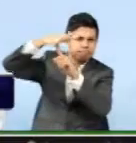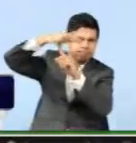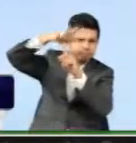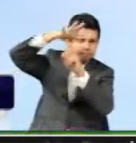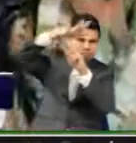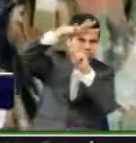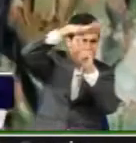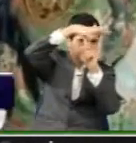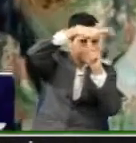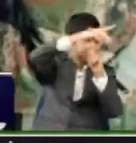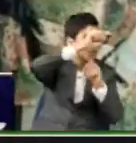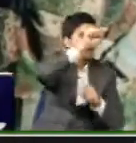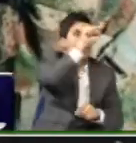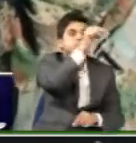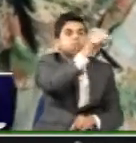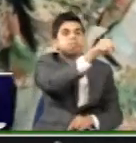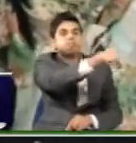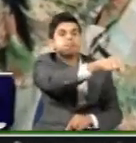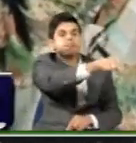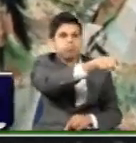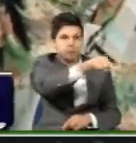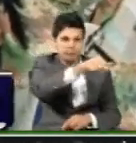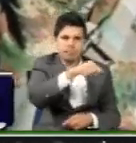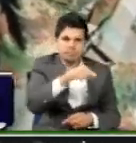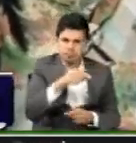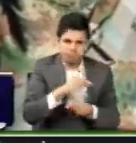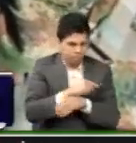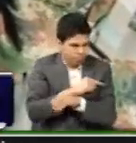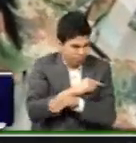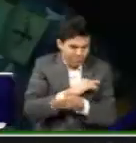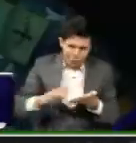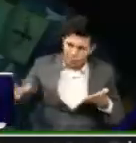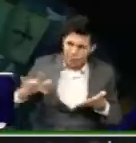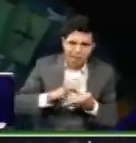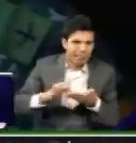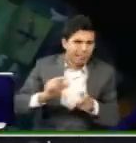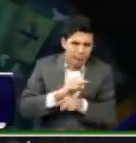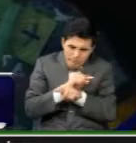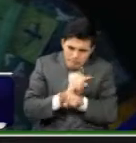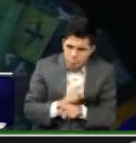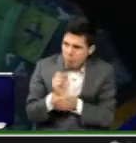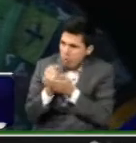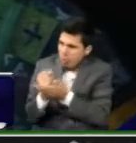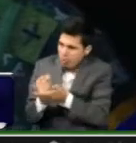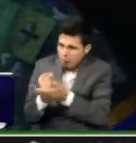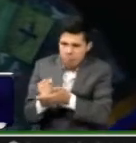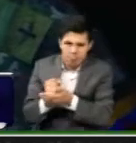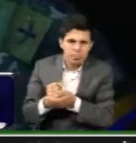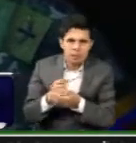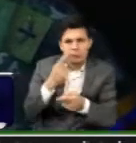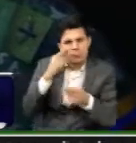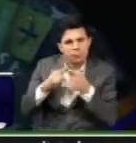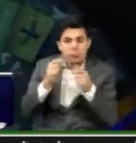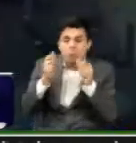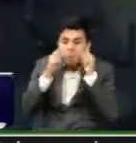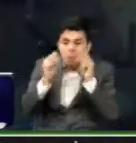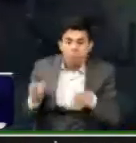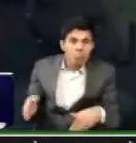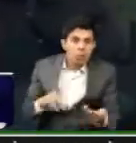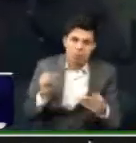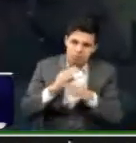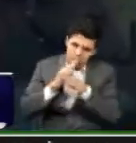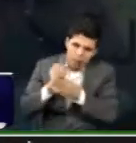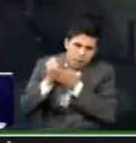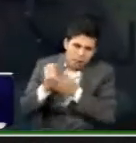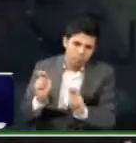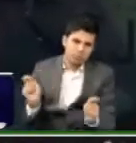procedimos hacia el punto y se hizo la evacuación lo más oportuna y rápida posible para salvar la vida a esta persona. 20